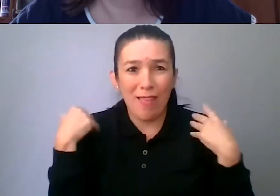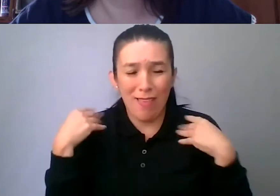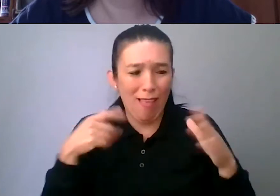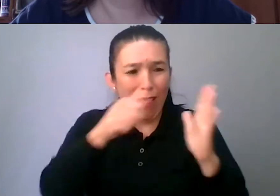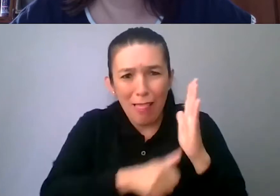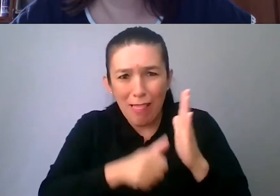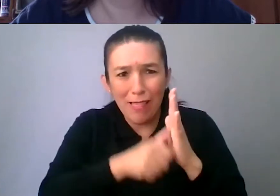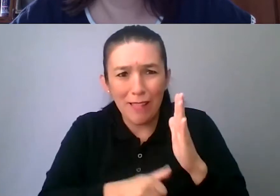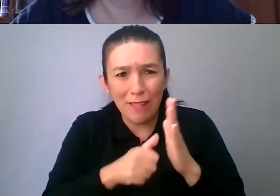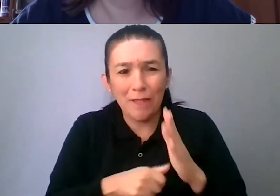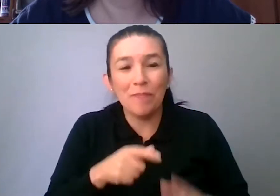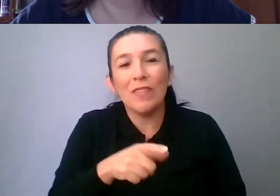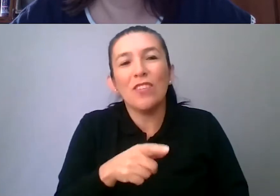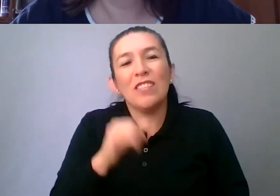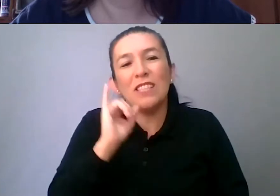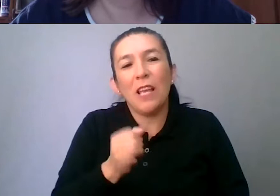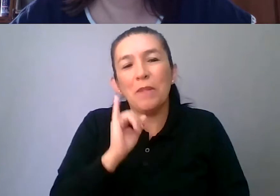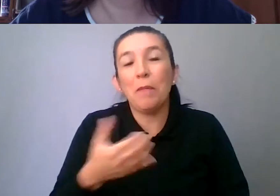habitualmente es jugar un tipo de juego